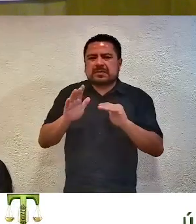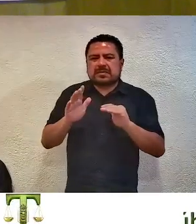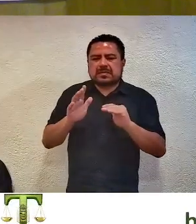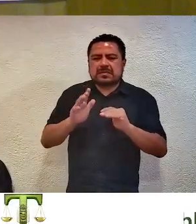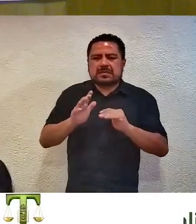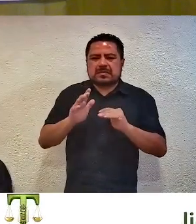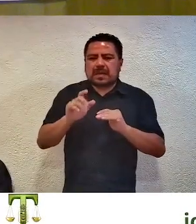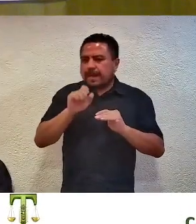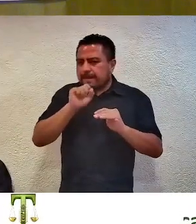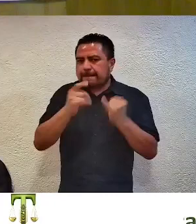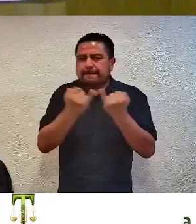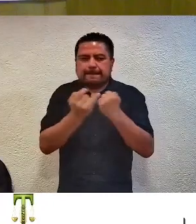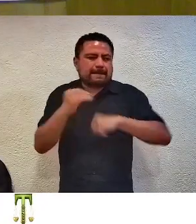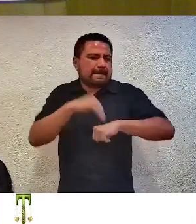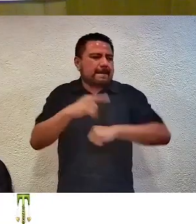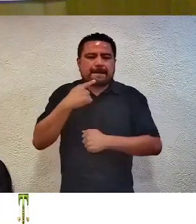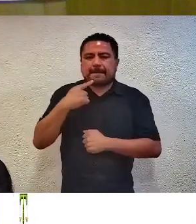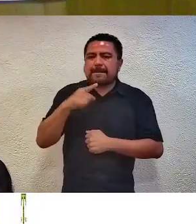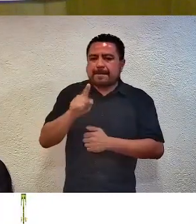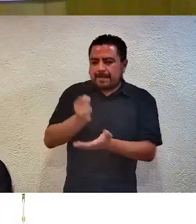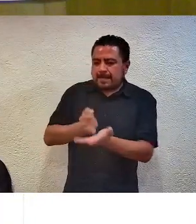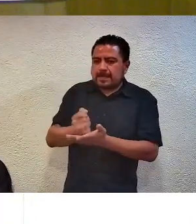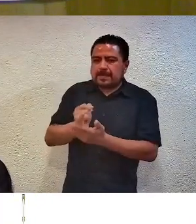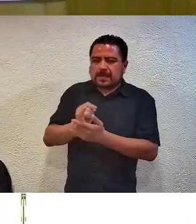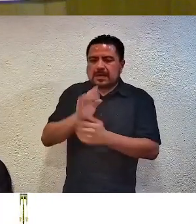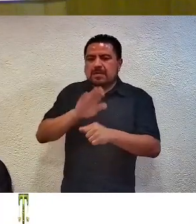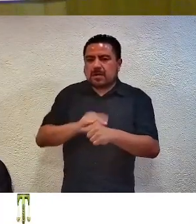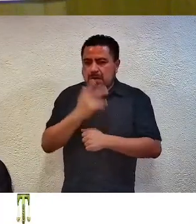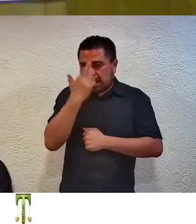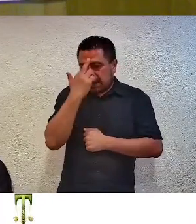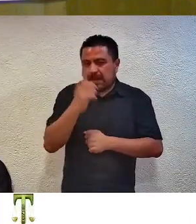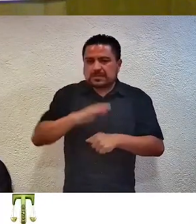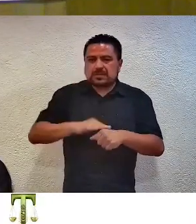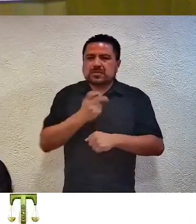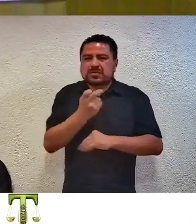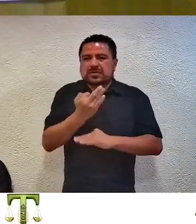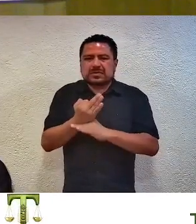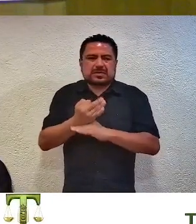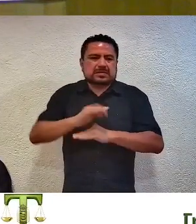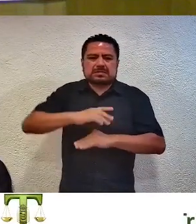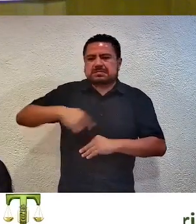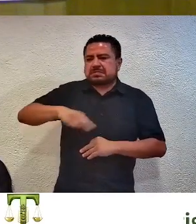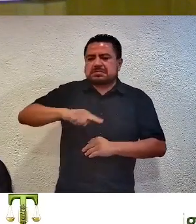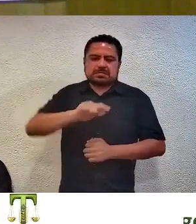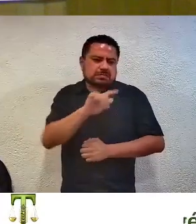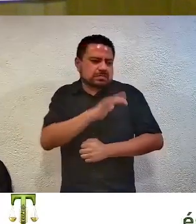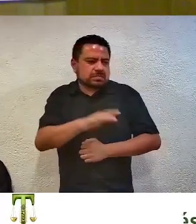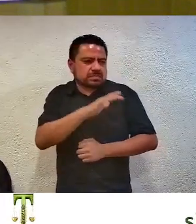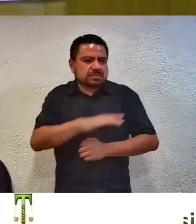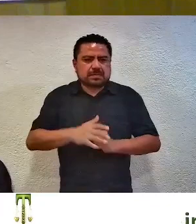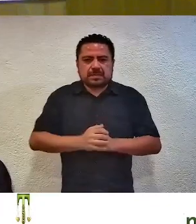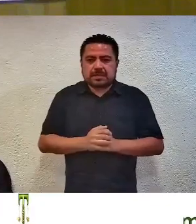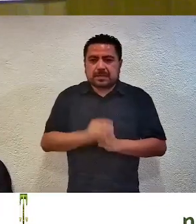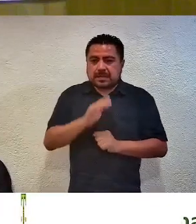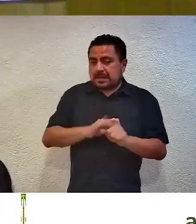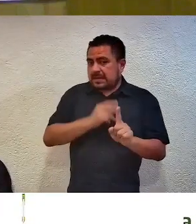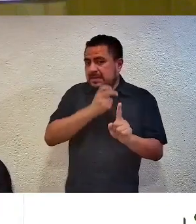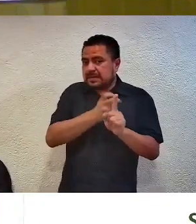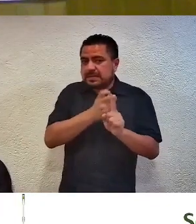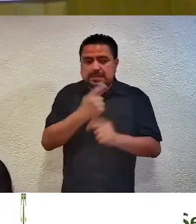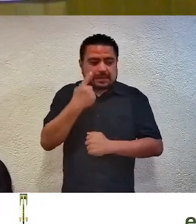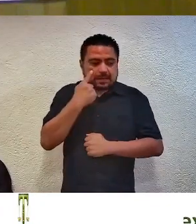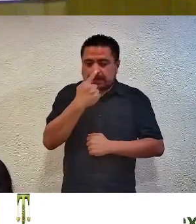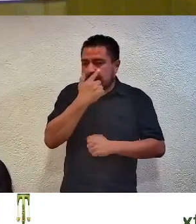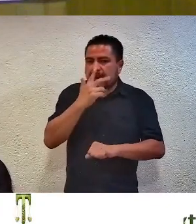proporcionalidad de la medida cautelar que se dicte o motivando las razones por las cuales aquella se niegue. En ese sentido, la